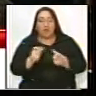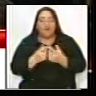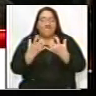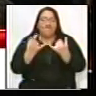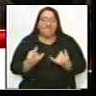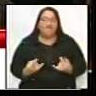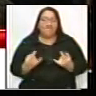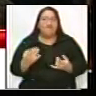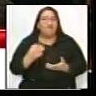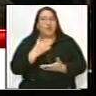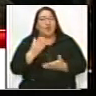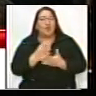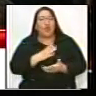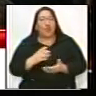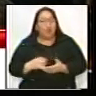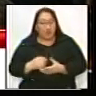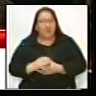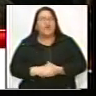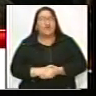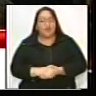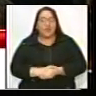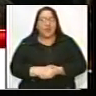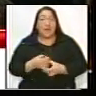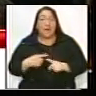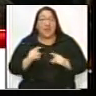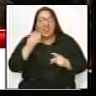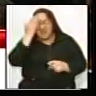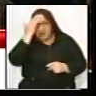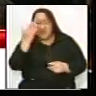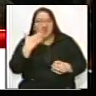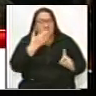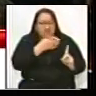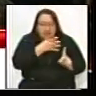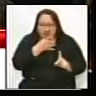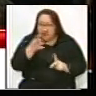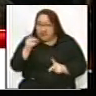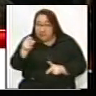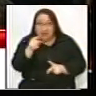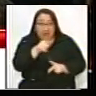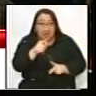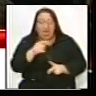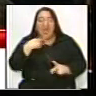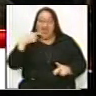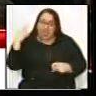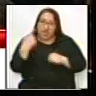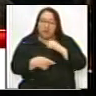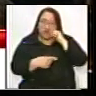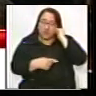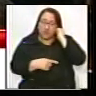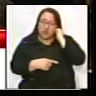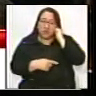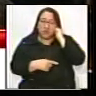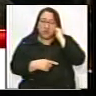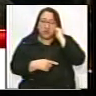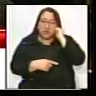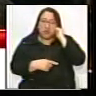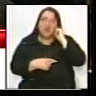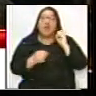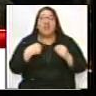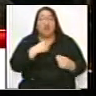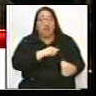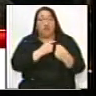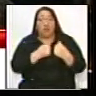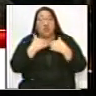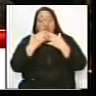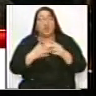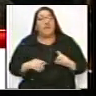en el aparato estatal. Y lo que hay que hacer es saber denunciar, identificar a las personas, identificar los hechos. Hay que tener valentía para